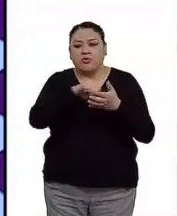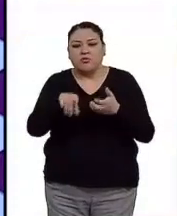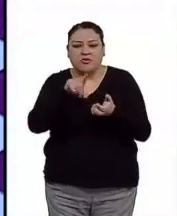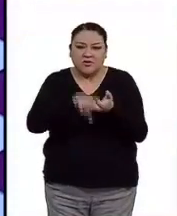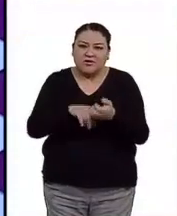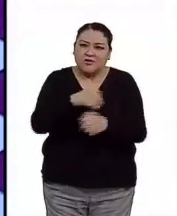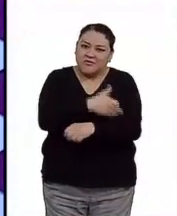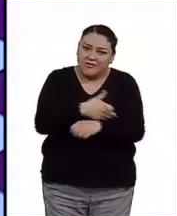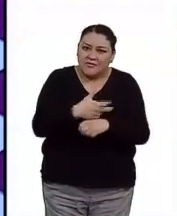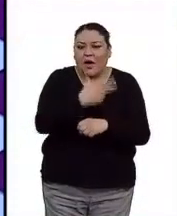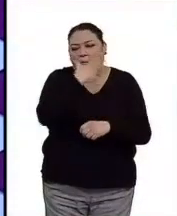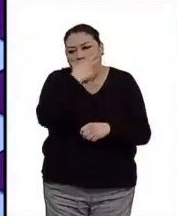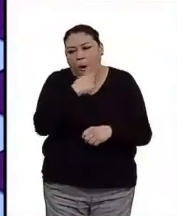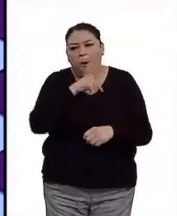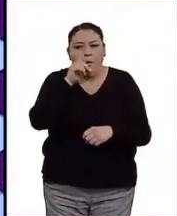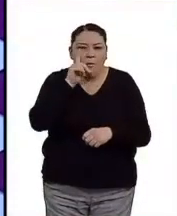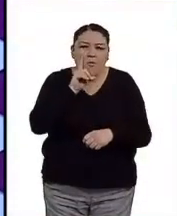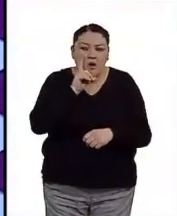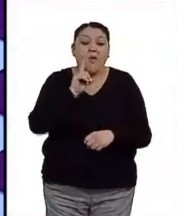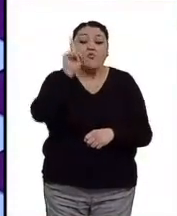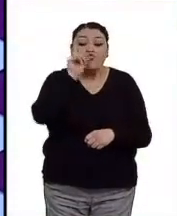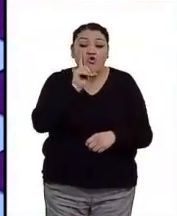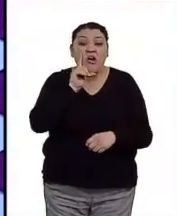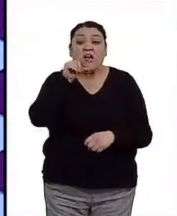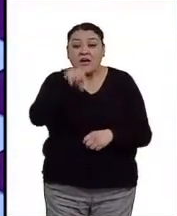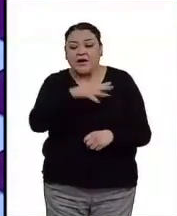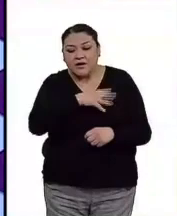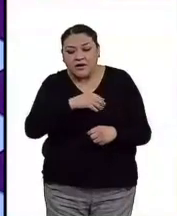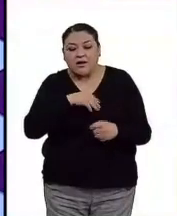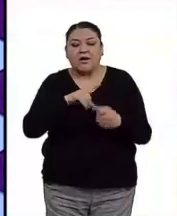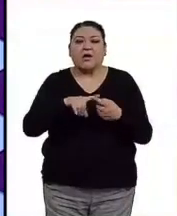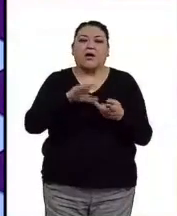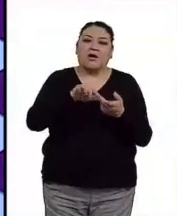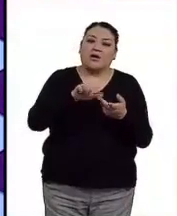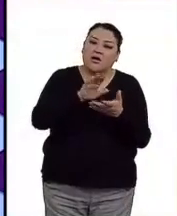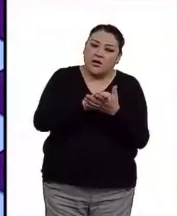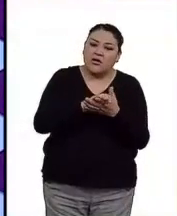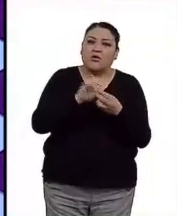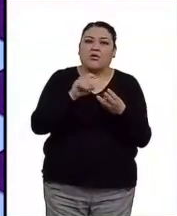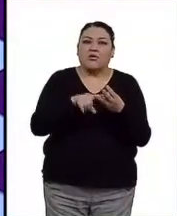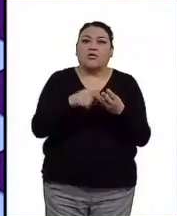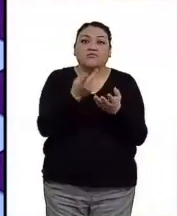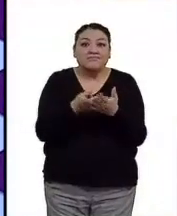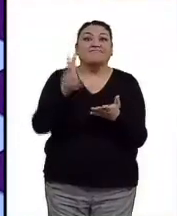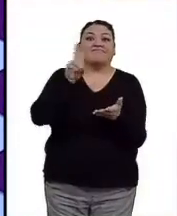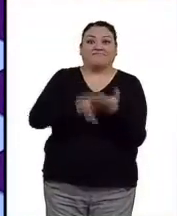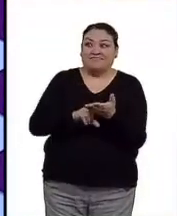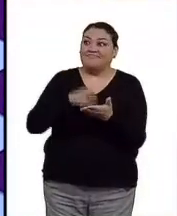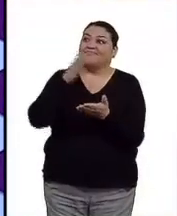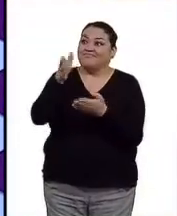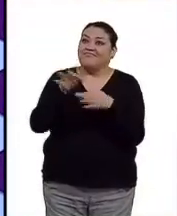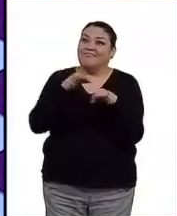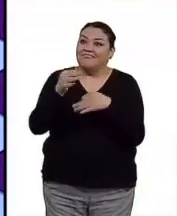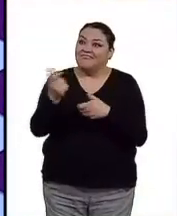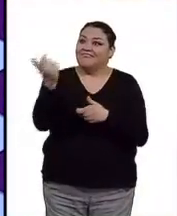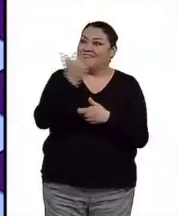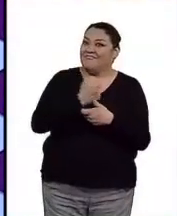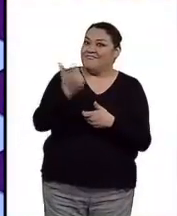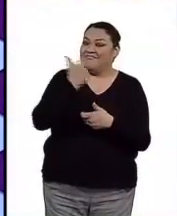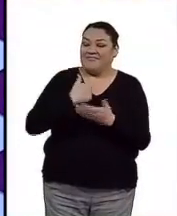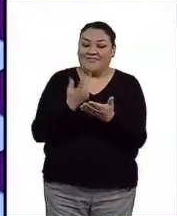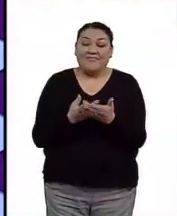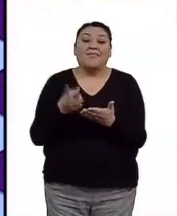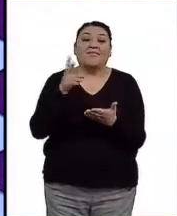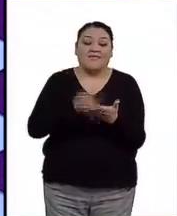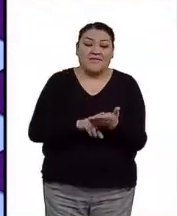pareja, del rol que tengan dentro de la familia, también están llevando ingresos a esa familia. Entonces, este estereotipo pues